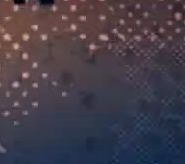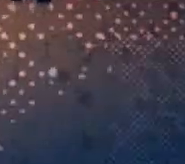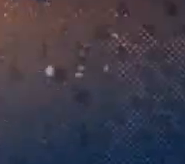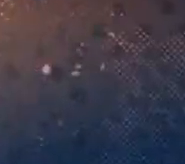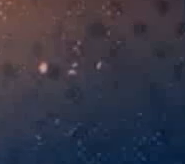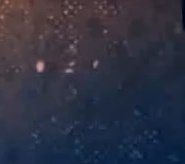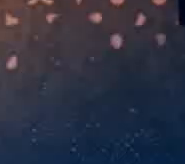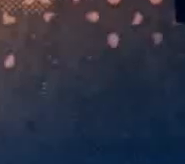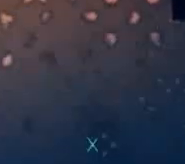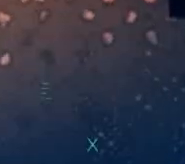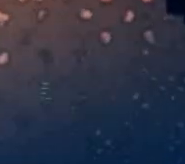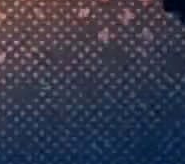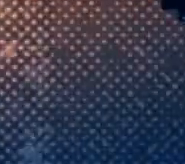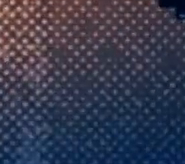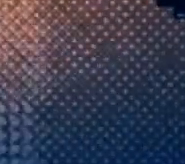entiende.